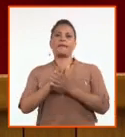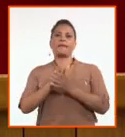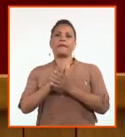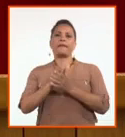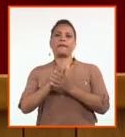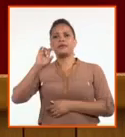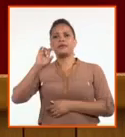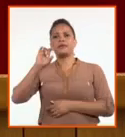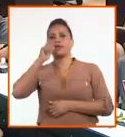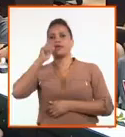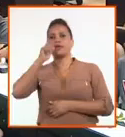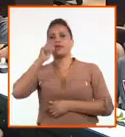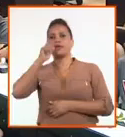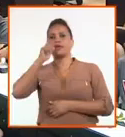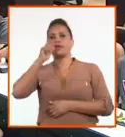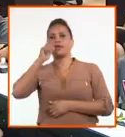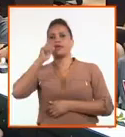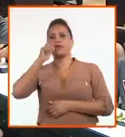en Pablo de la Torriente,